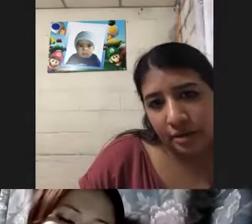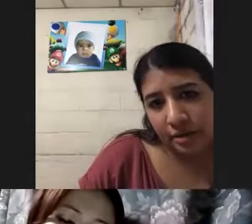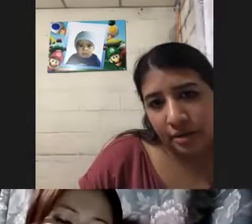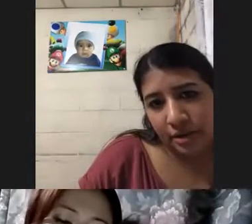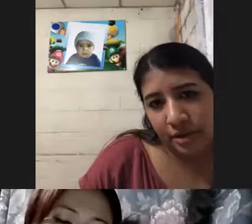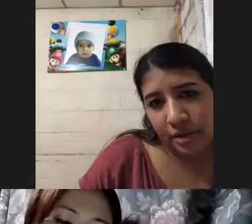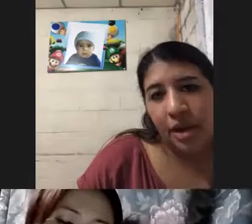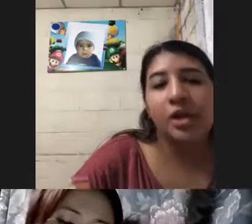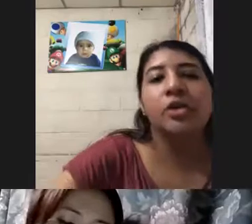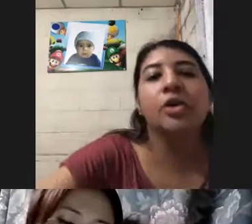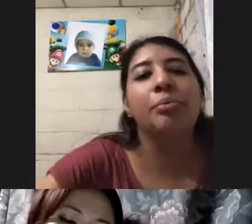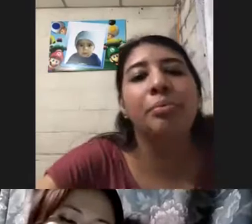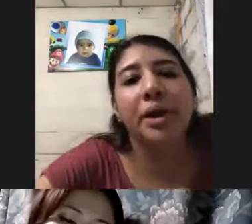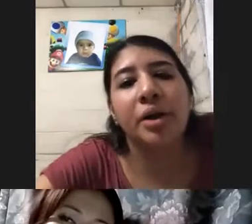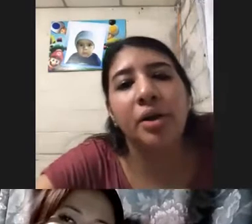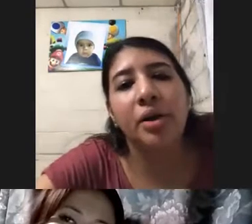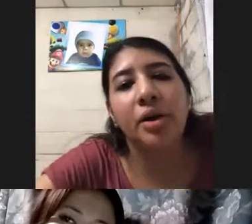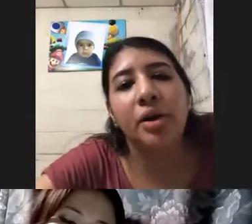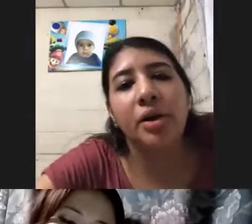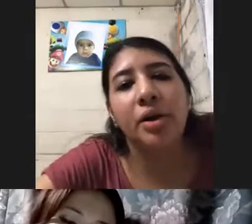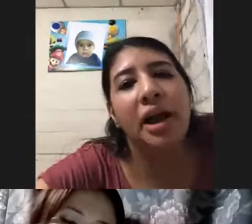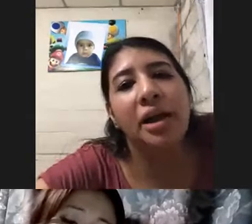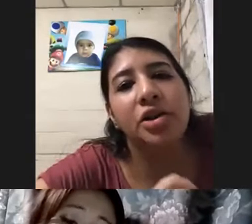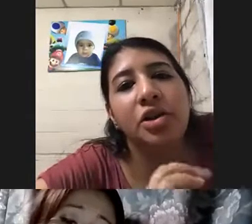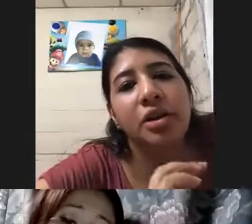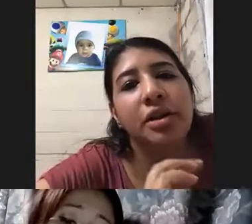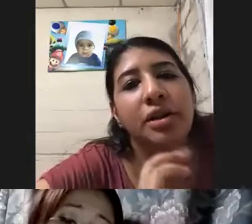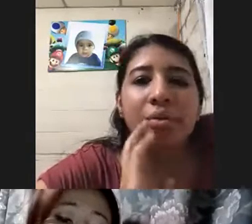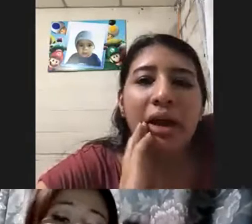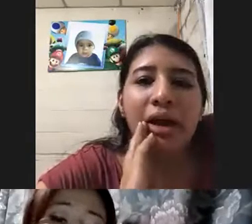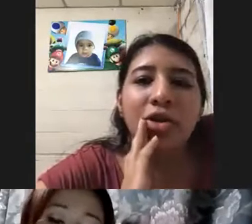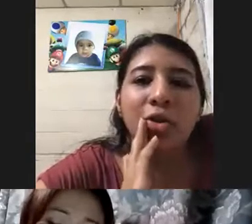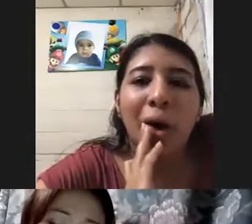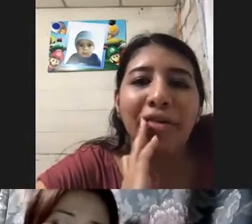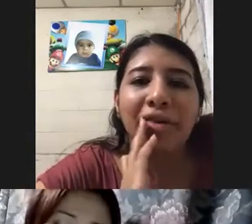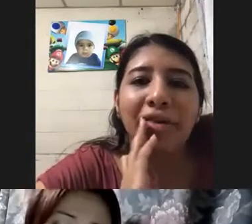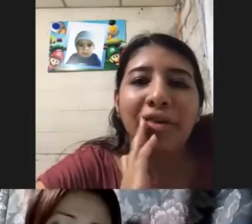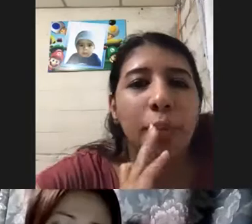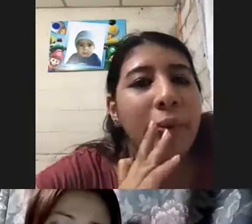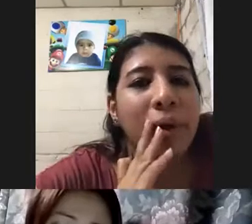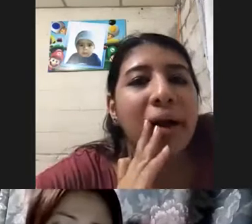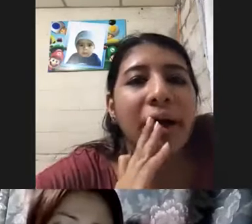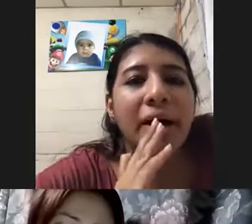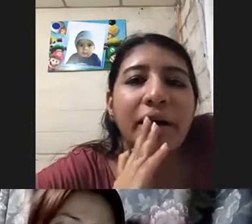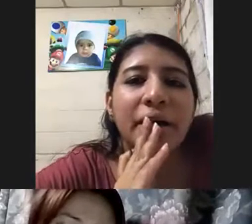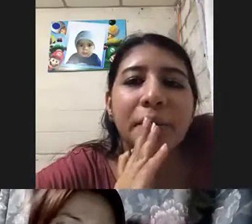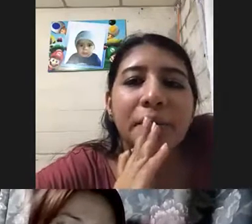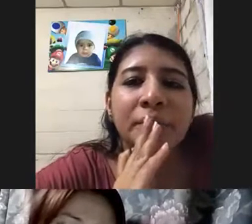What are we doing? No, pero como el you a veces se ocupa para